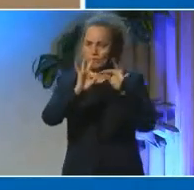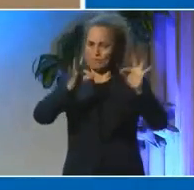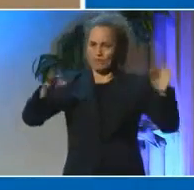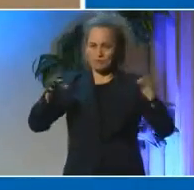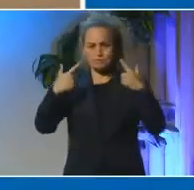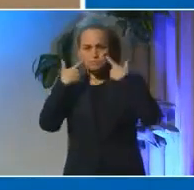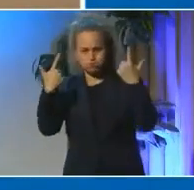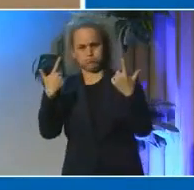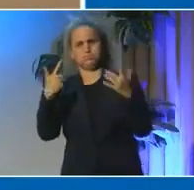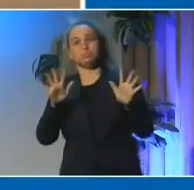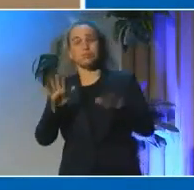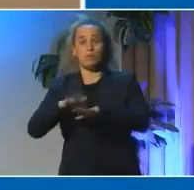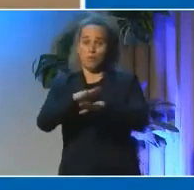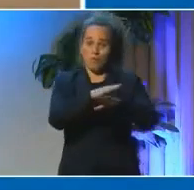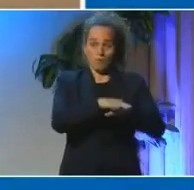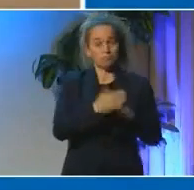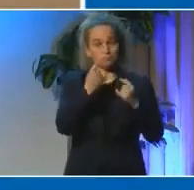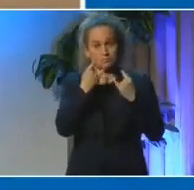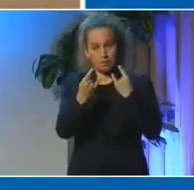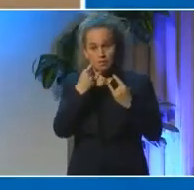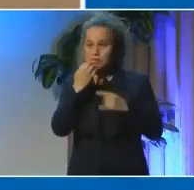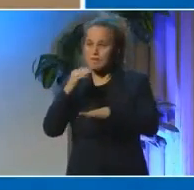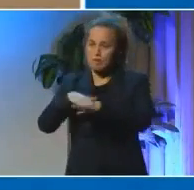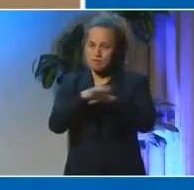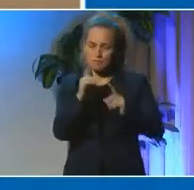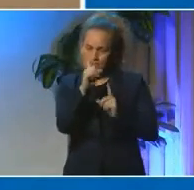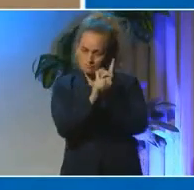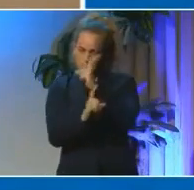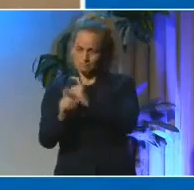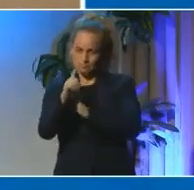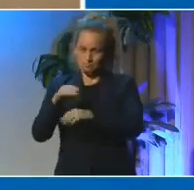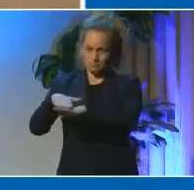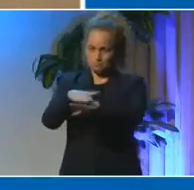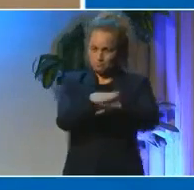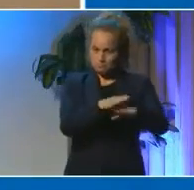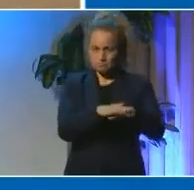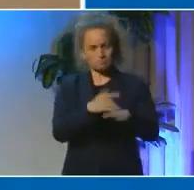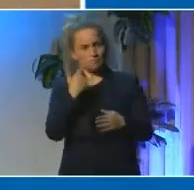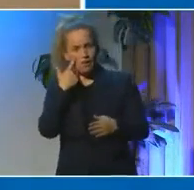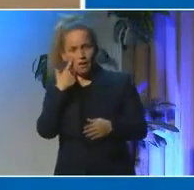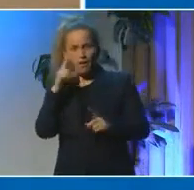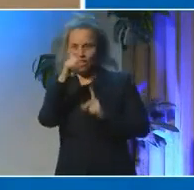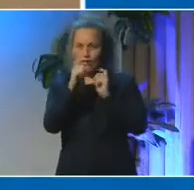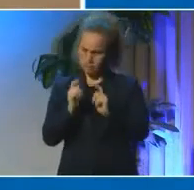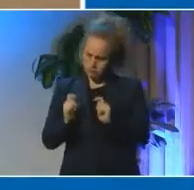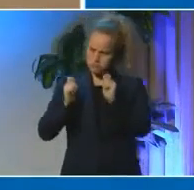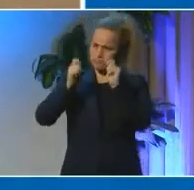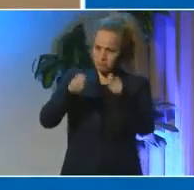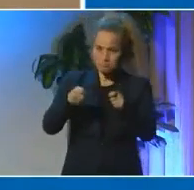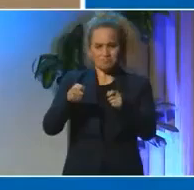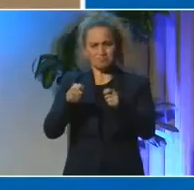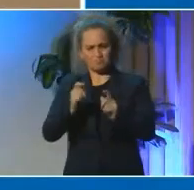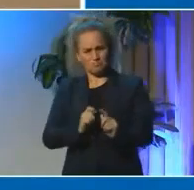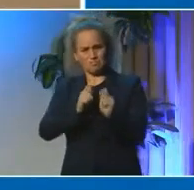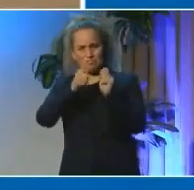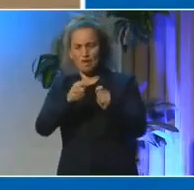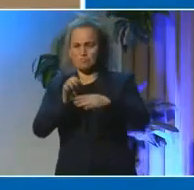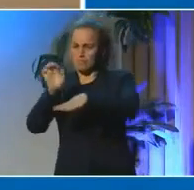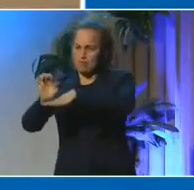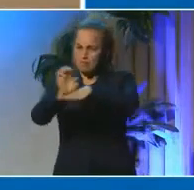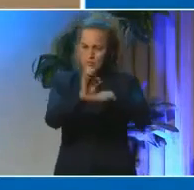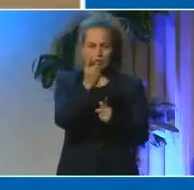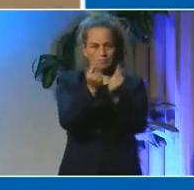rimbombante pero es interesante cuando uno analiza y cuando empieza a entender el rol que tienen las las las entes